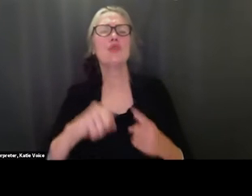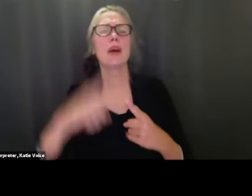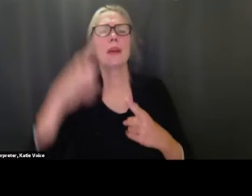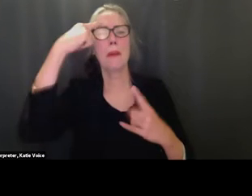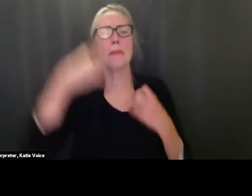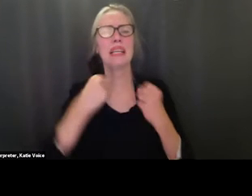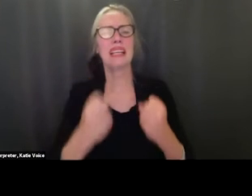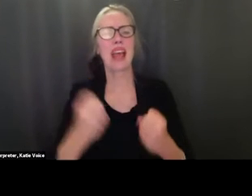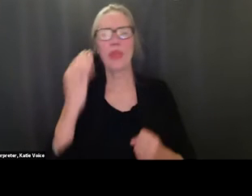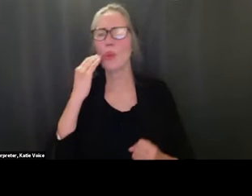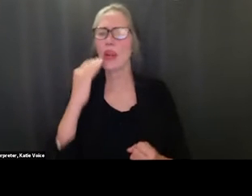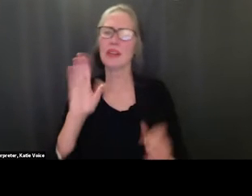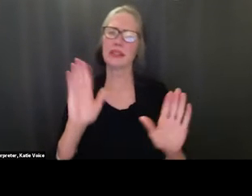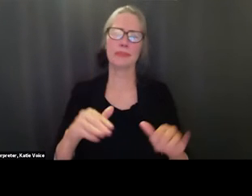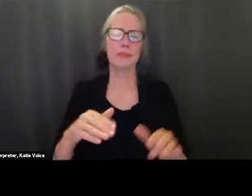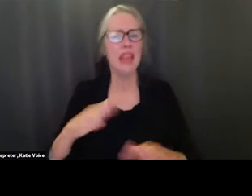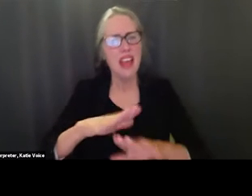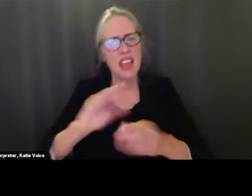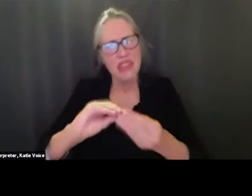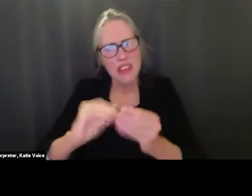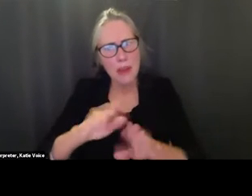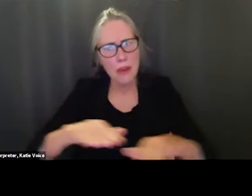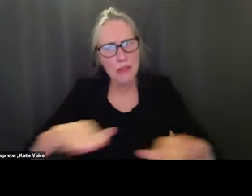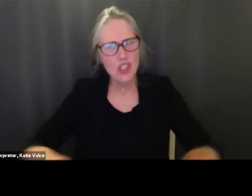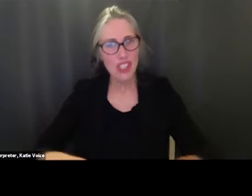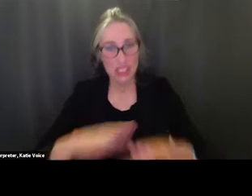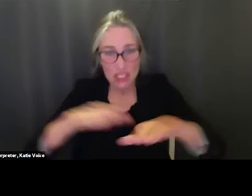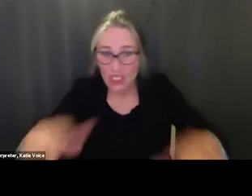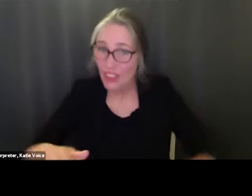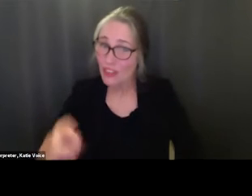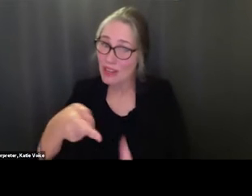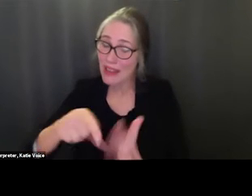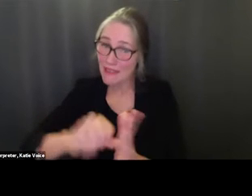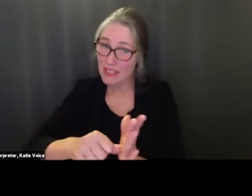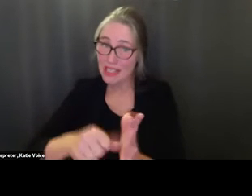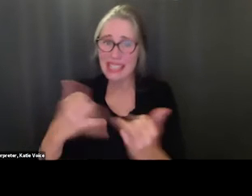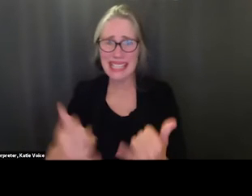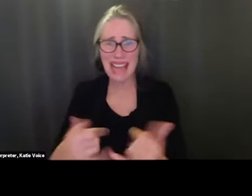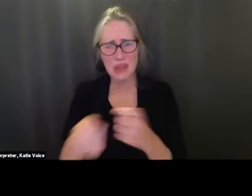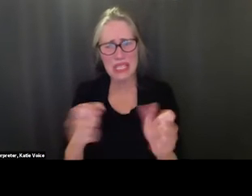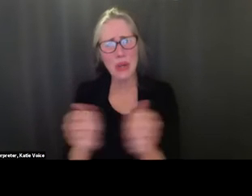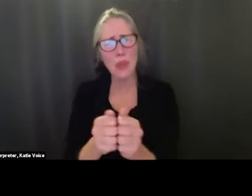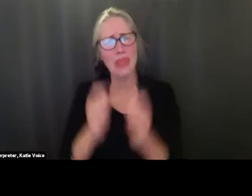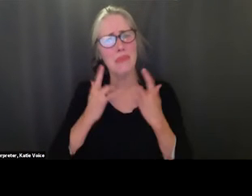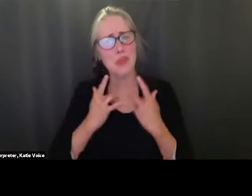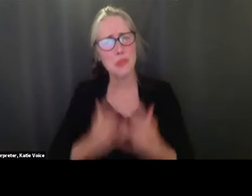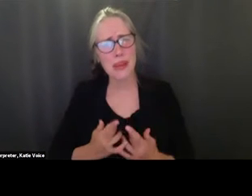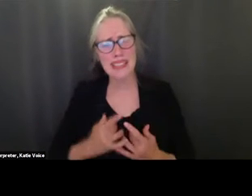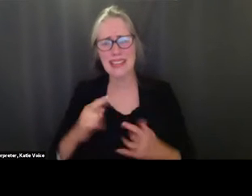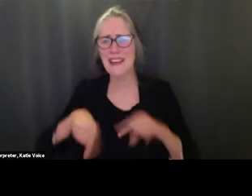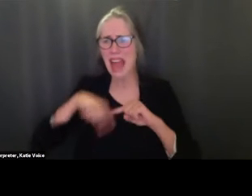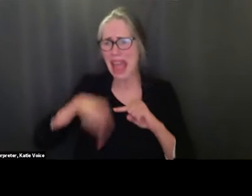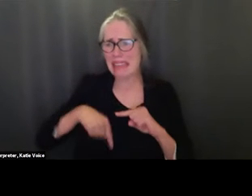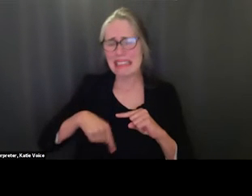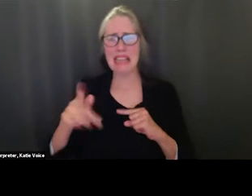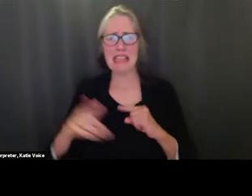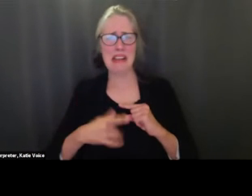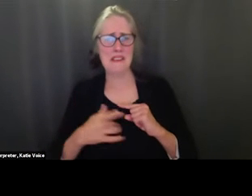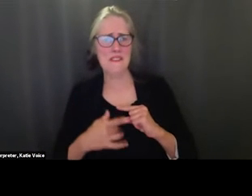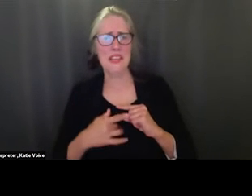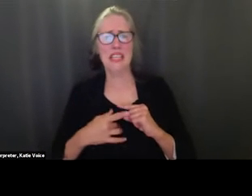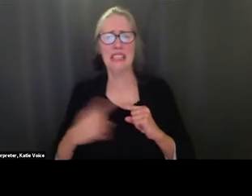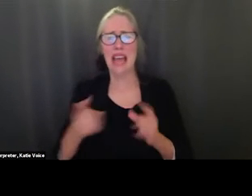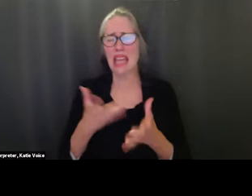niños, y repito, niños que ahora tienen que lidiar con depresión, ansiedad, ideas suicidas y abuso de sustancias, es